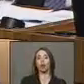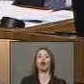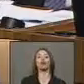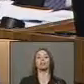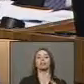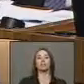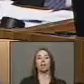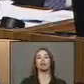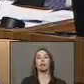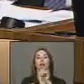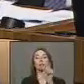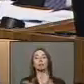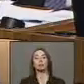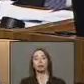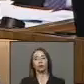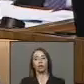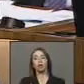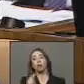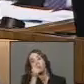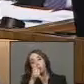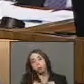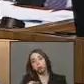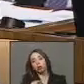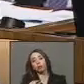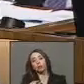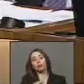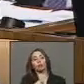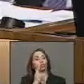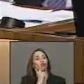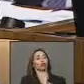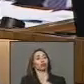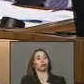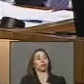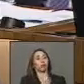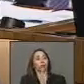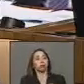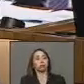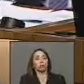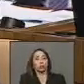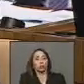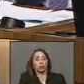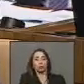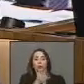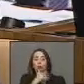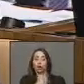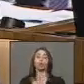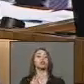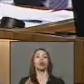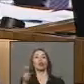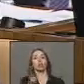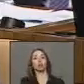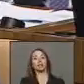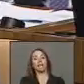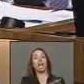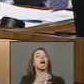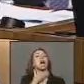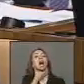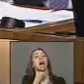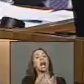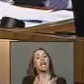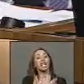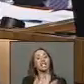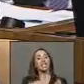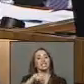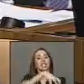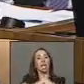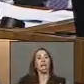apoyo de las personas que temporalmente quedan sin su fuente de ingreso. Y para que no se repita la gran crisis ocurrida en